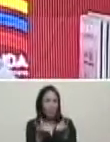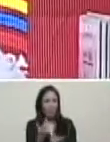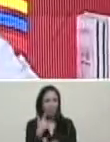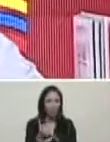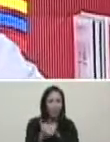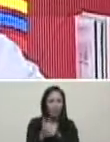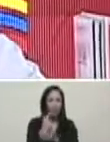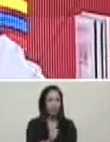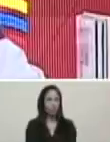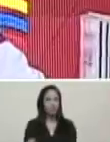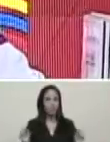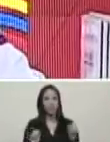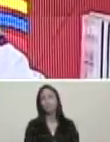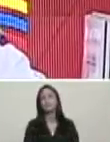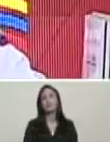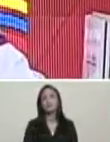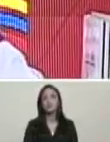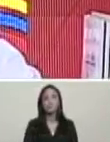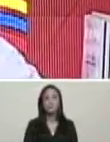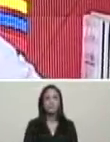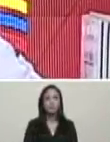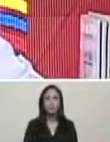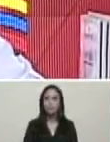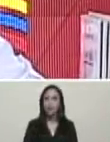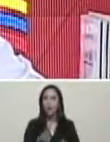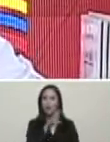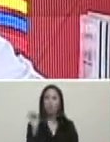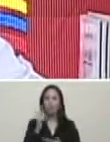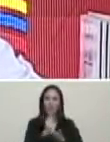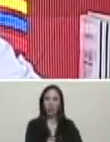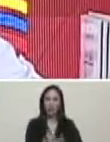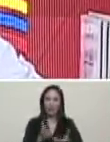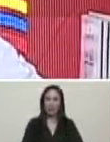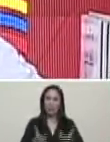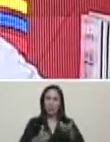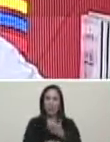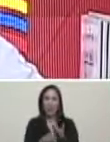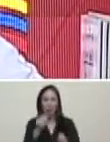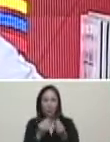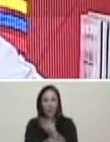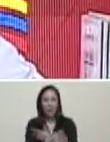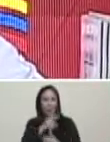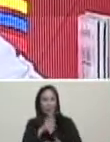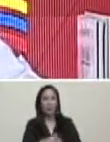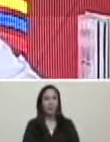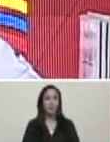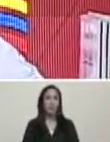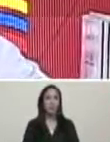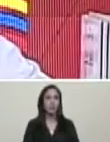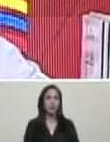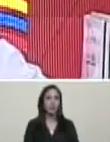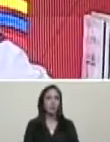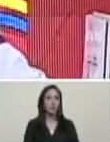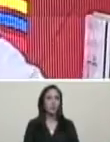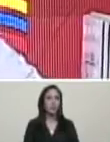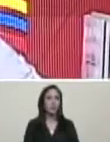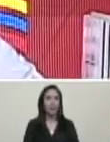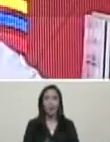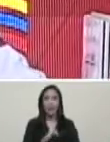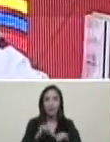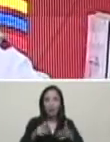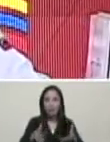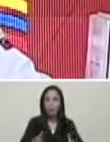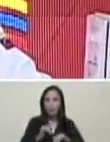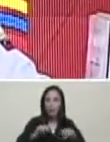días. De los 200 toneladas métricas de comida podrida y cancerígena. Dejamos de trabajar, dejamos